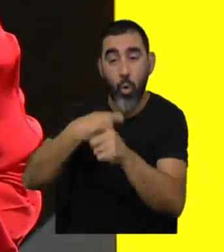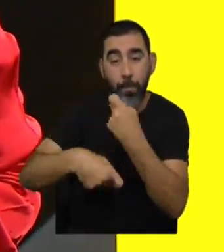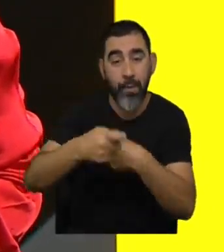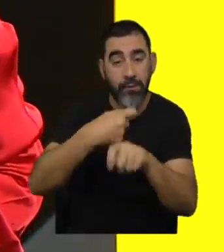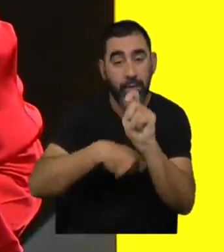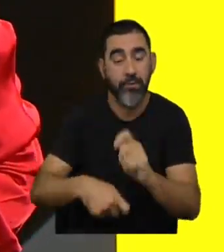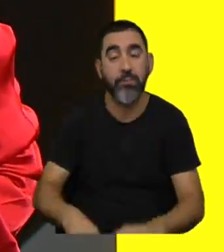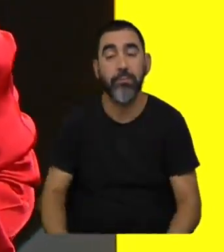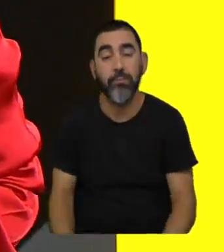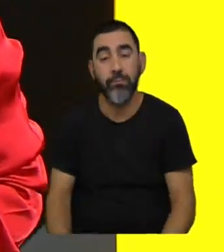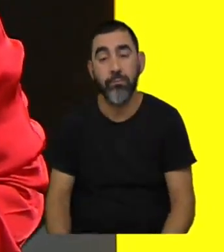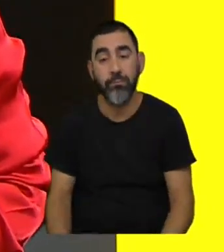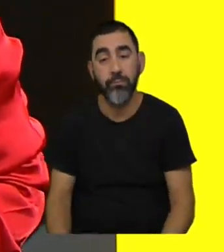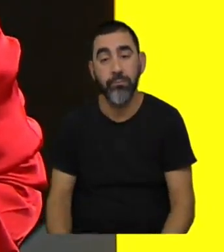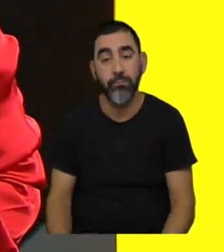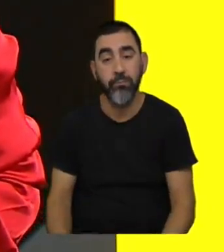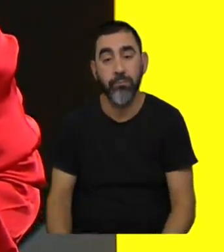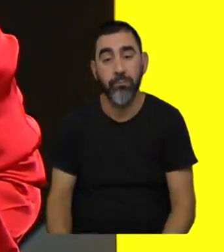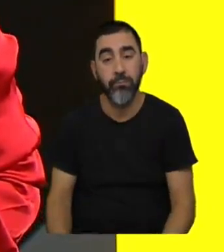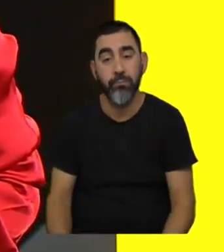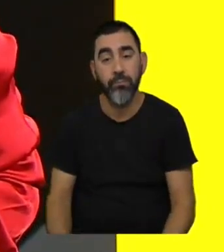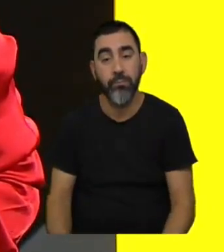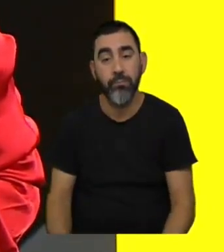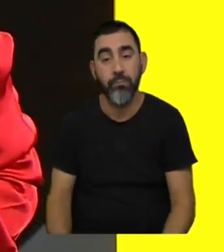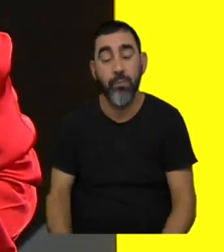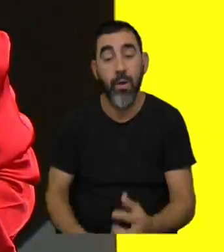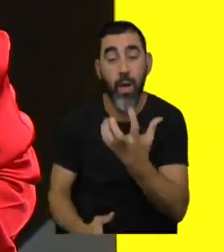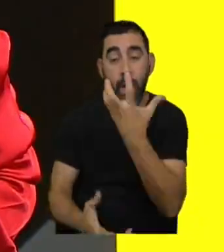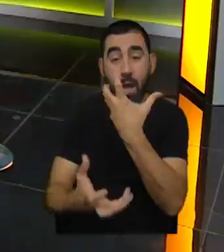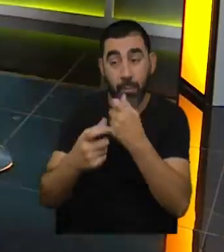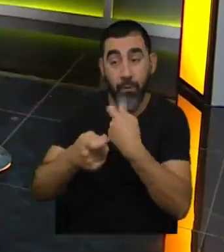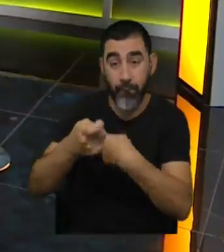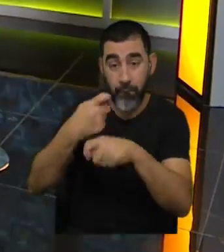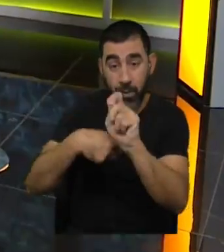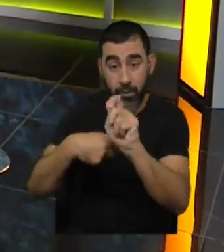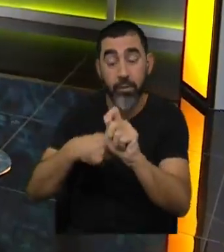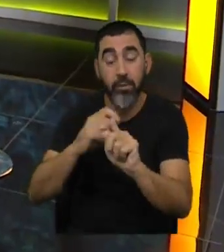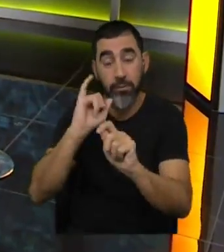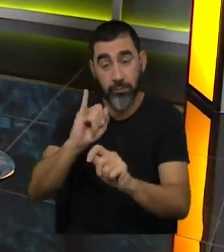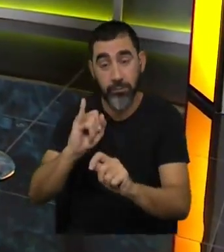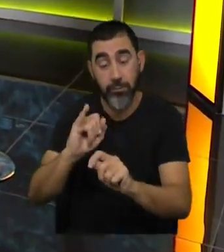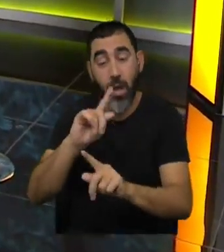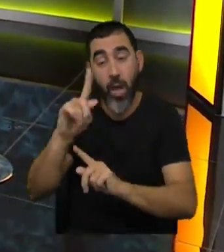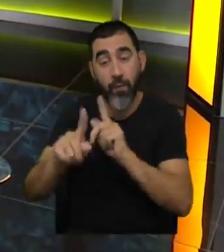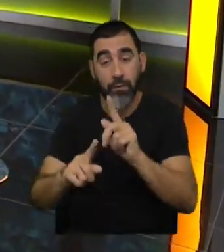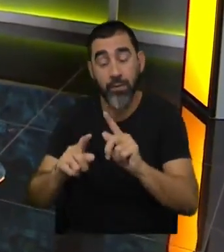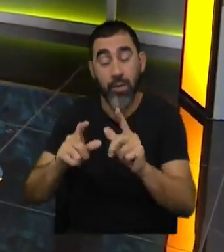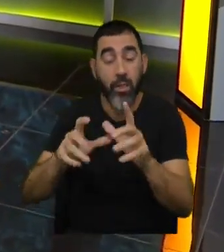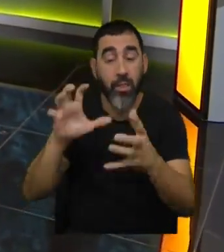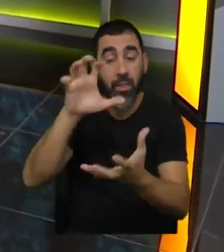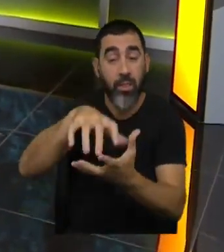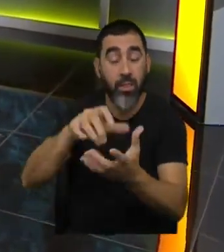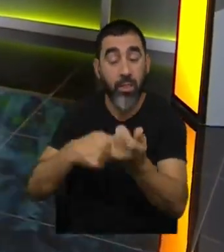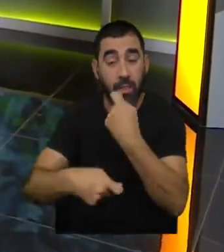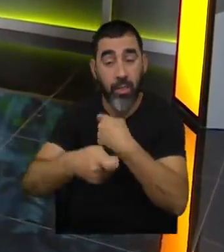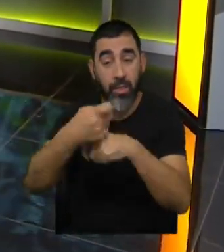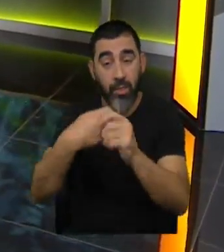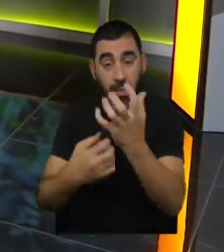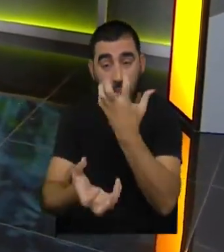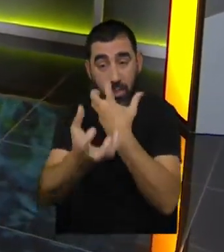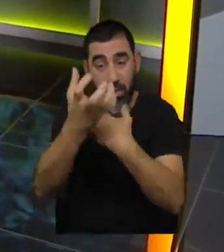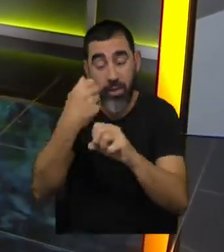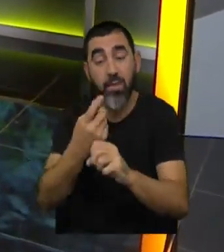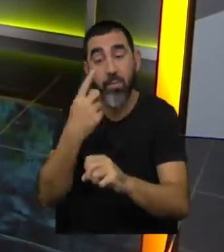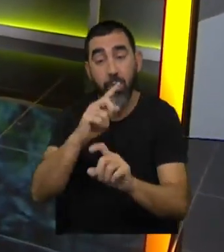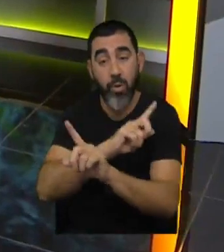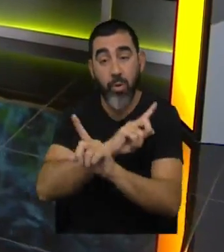comercial. Uno puede pensar que, bueno, que de hecho los animales se venden en criaderos, en tiendas de animales, pero en este caso cuando